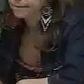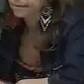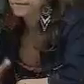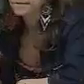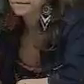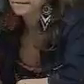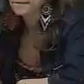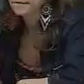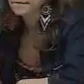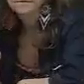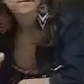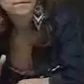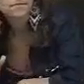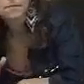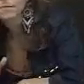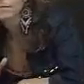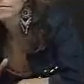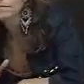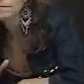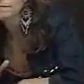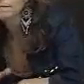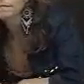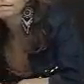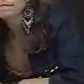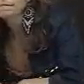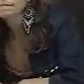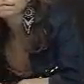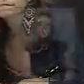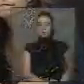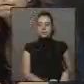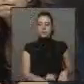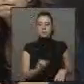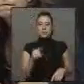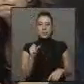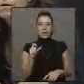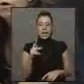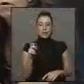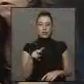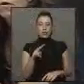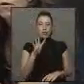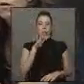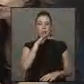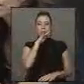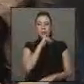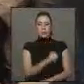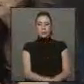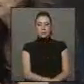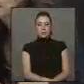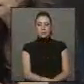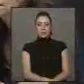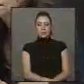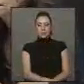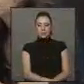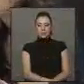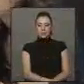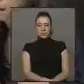Diputado Pepe Aut. Tiene la palabra el diputado Giorgio Jackson por 4 minutos.